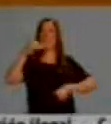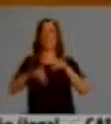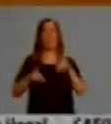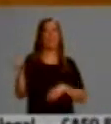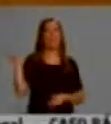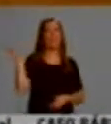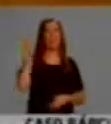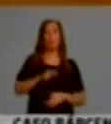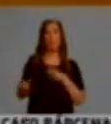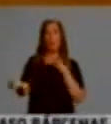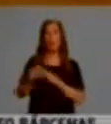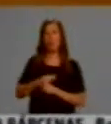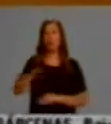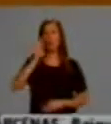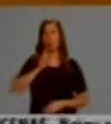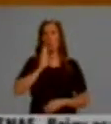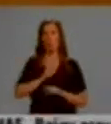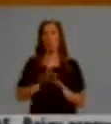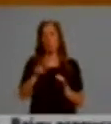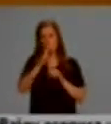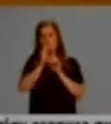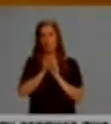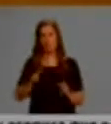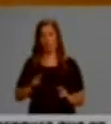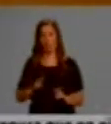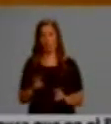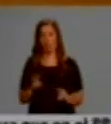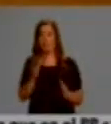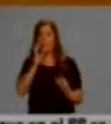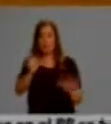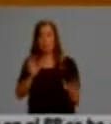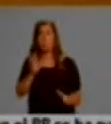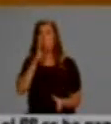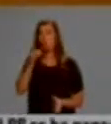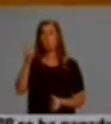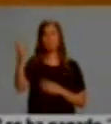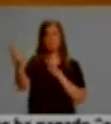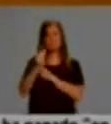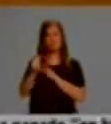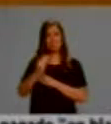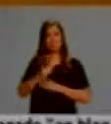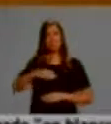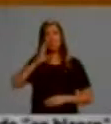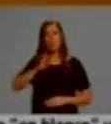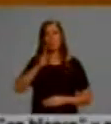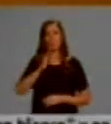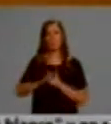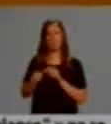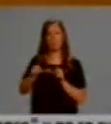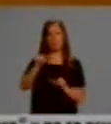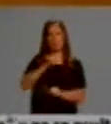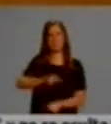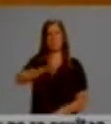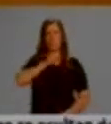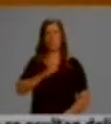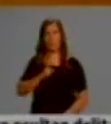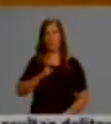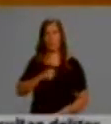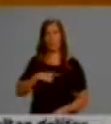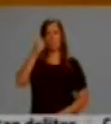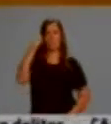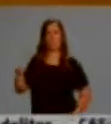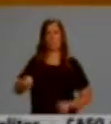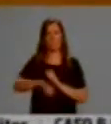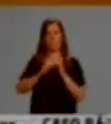dopados con fondos ilegales. Y es doblemente grave porque la percepción de esos fondos no solo ha sido irregular por hacerse al margen de la